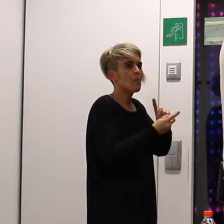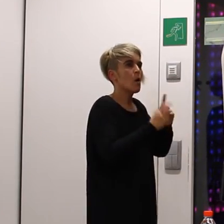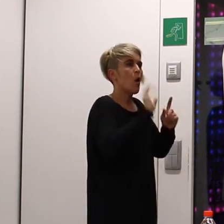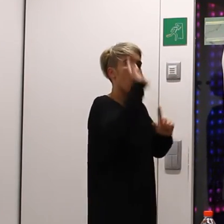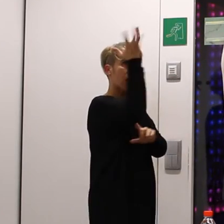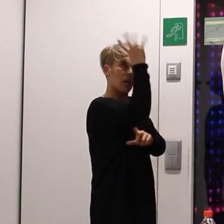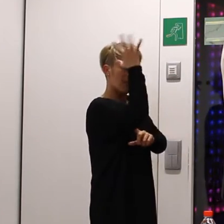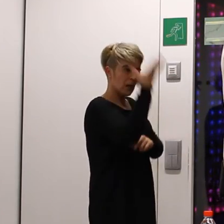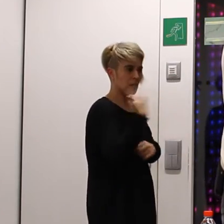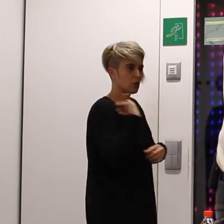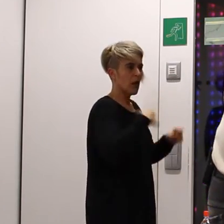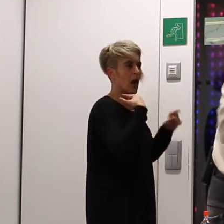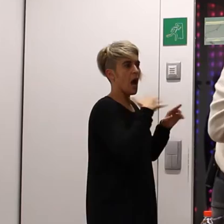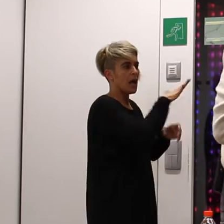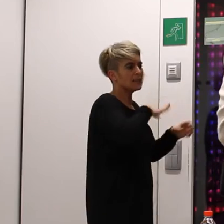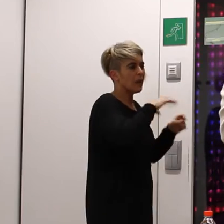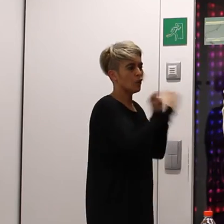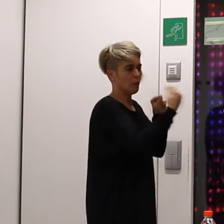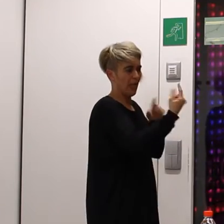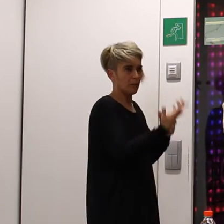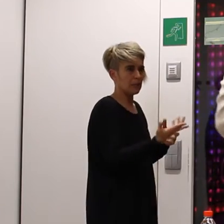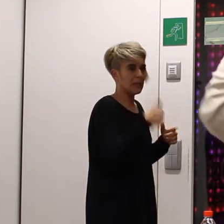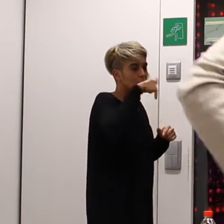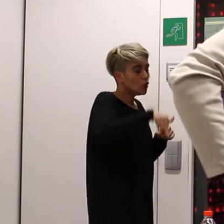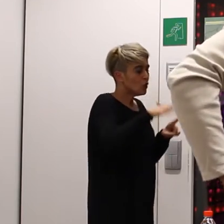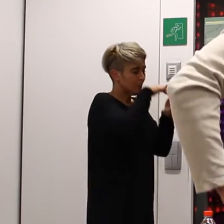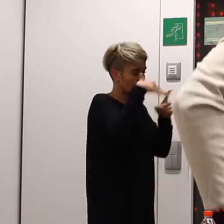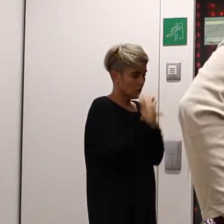Bien, en este contexto,